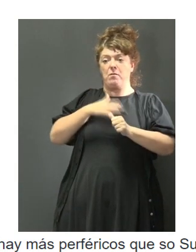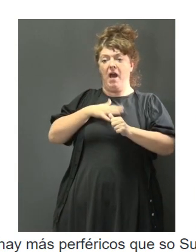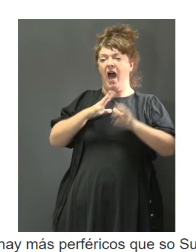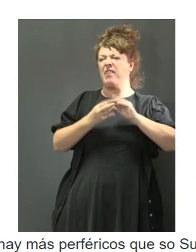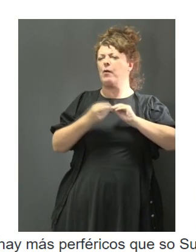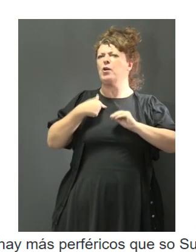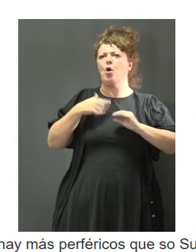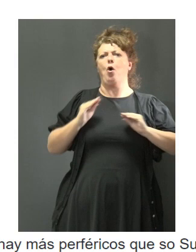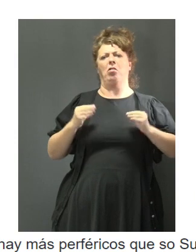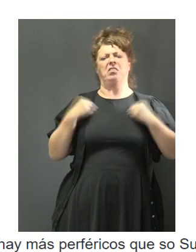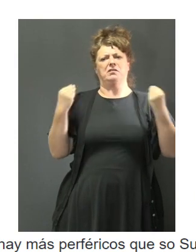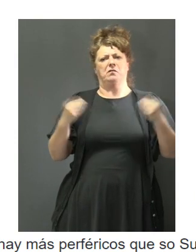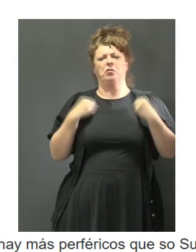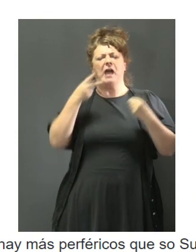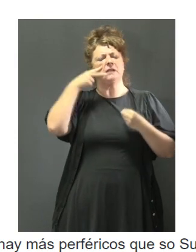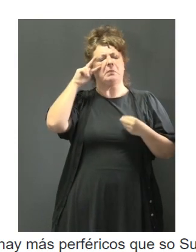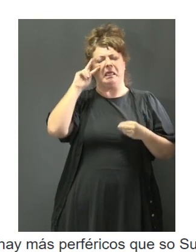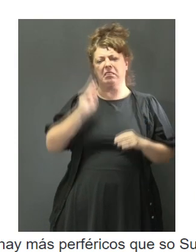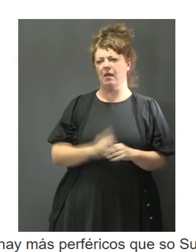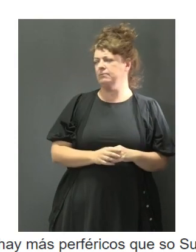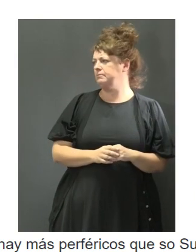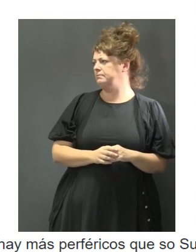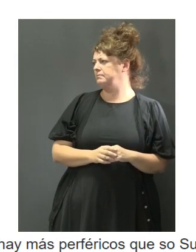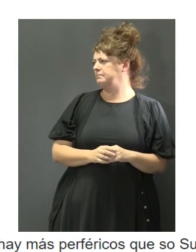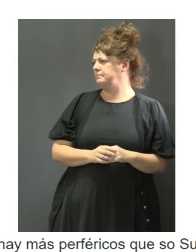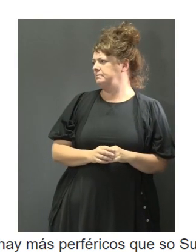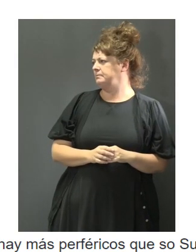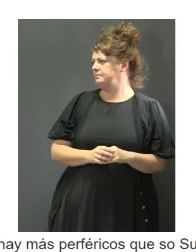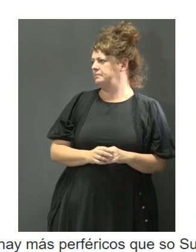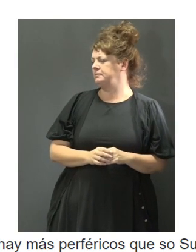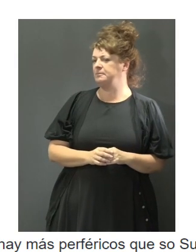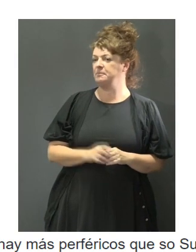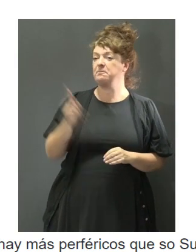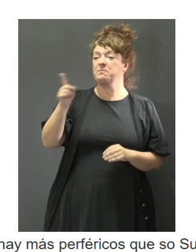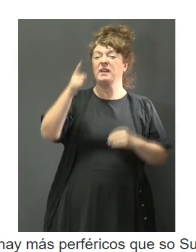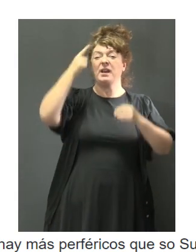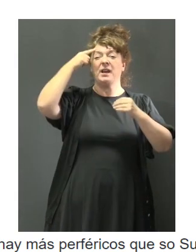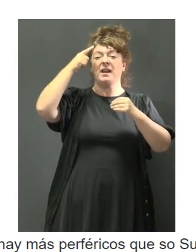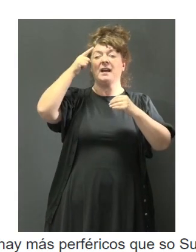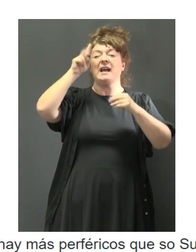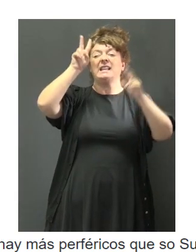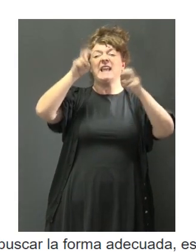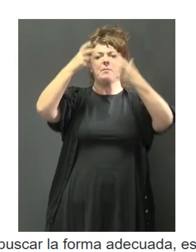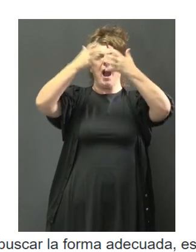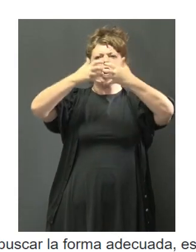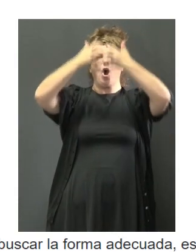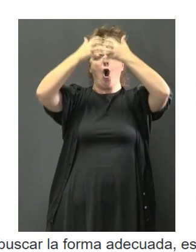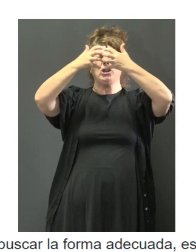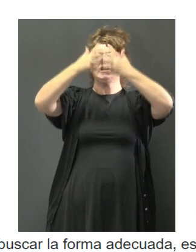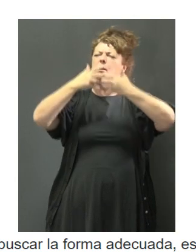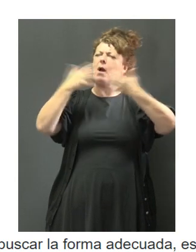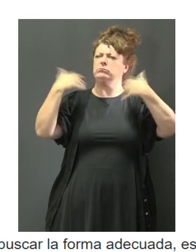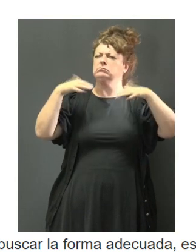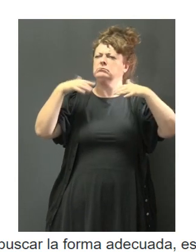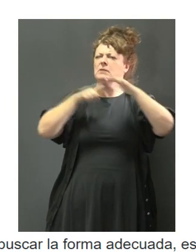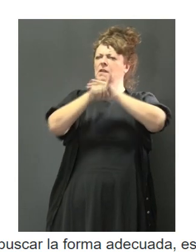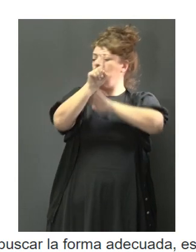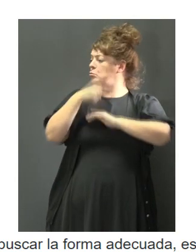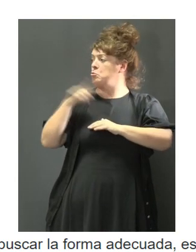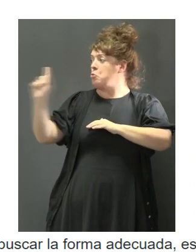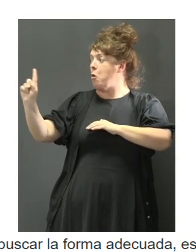puedas disfrutar de la experiencia, ¿no? Efectivamente. Quizás la parte cognitiva es la que todavía queda por desarrollar bastante.